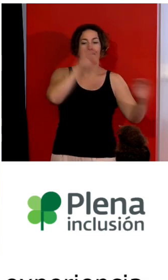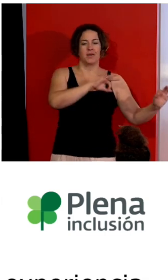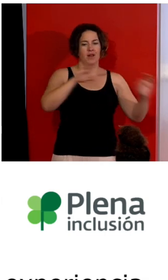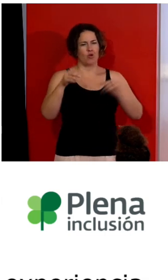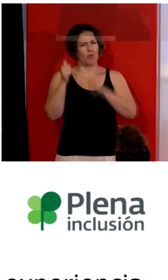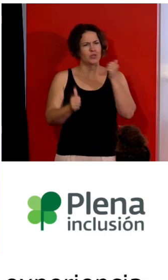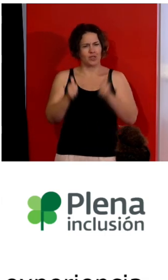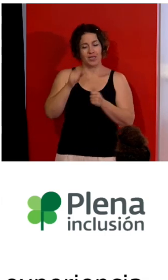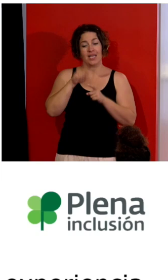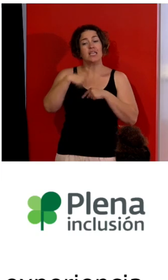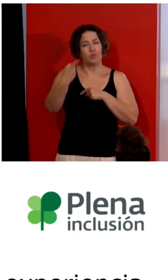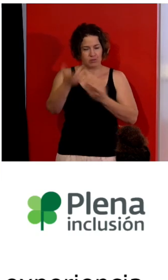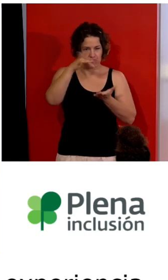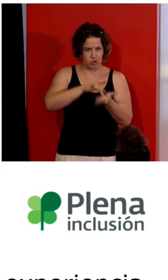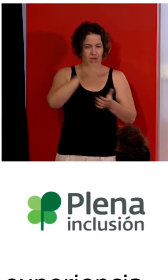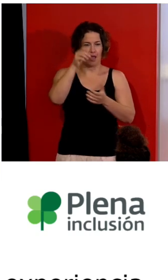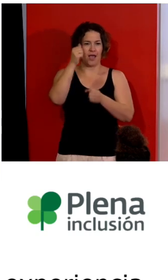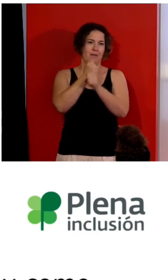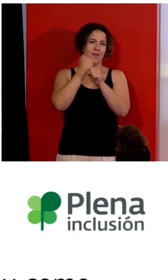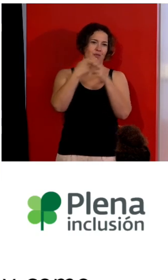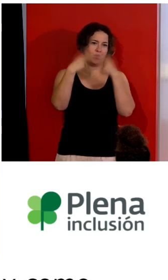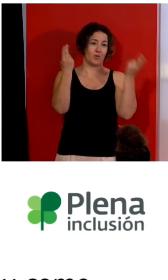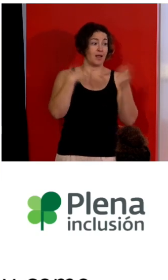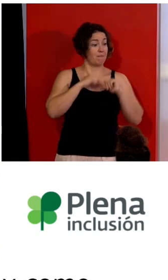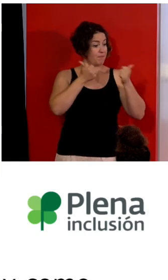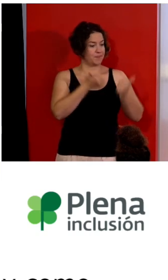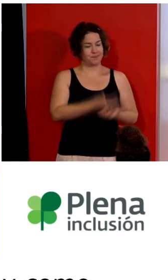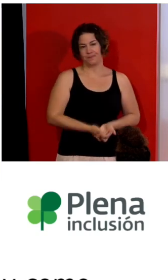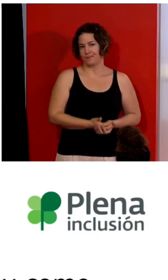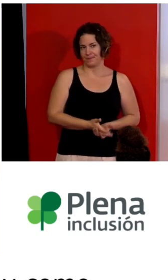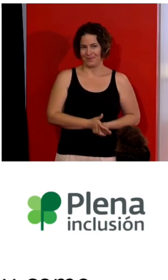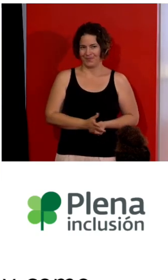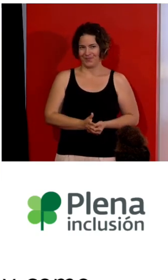oposiciones y como empleada pública. Adelante con vuestra experiencia.